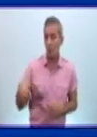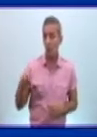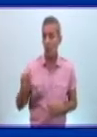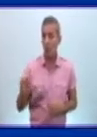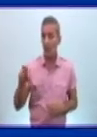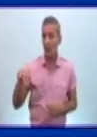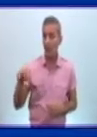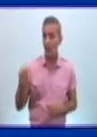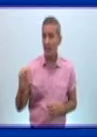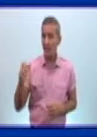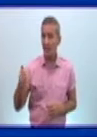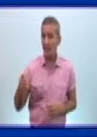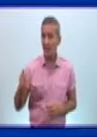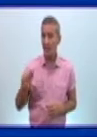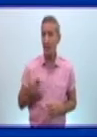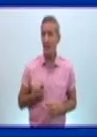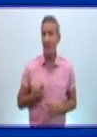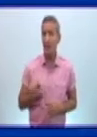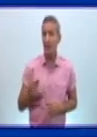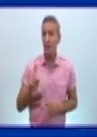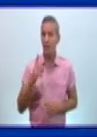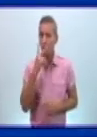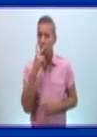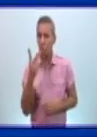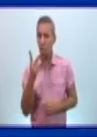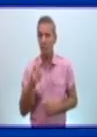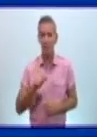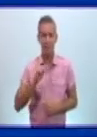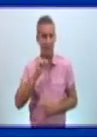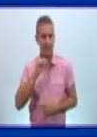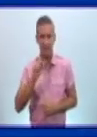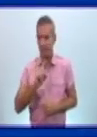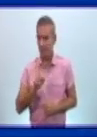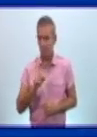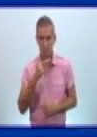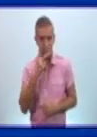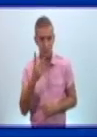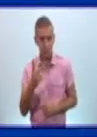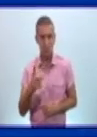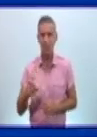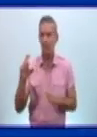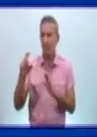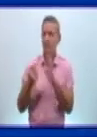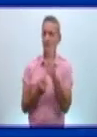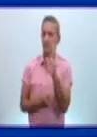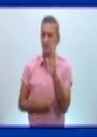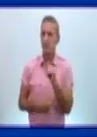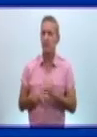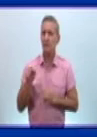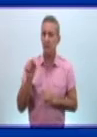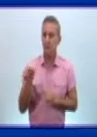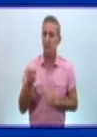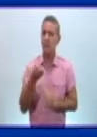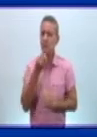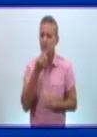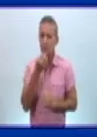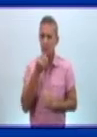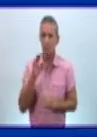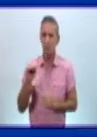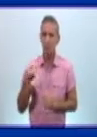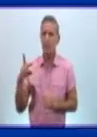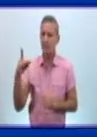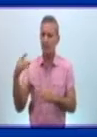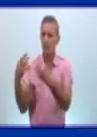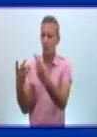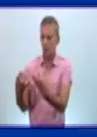vista sus componentes. Y también vimos que esta mezcla homogénea podemos decir que es una